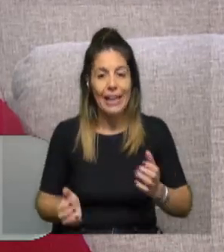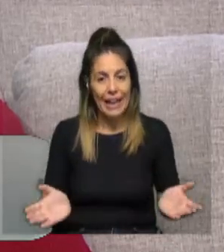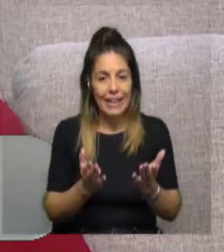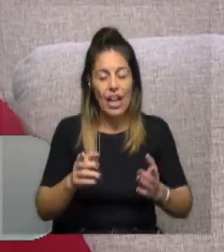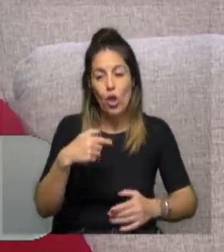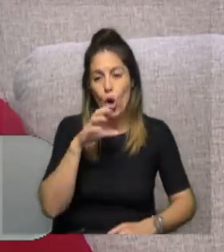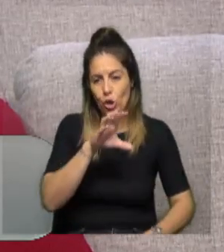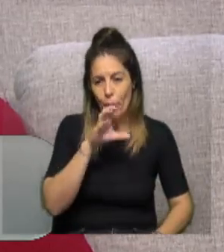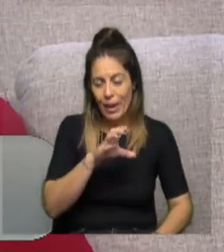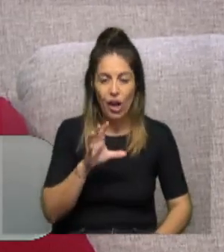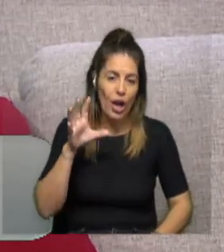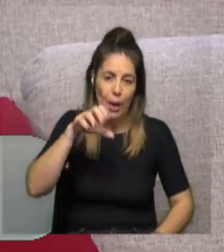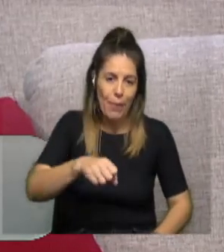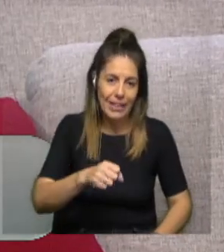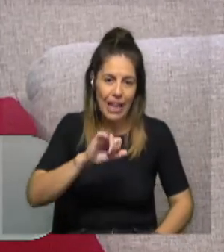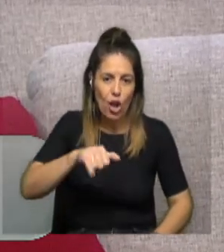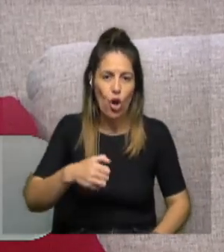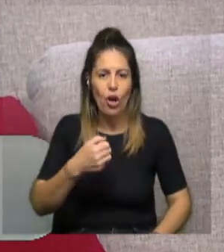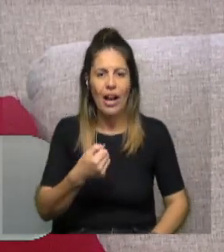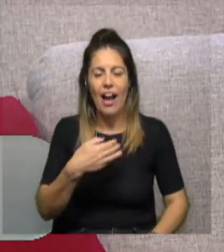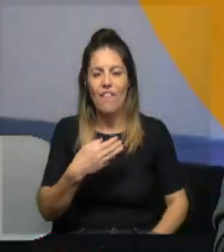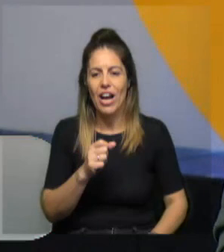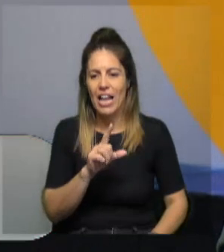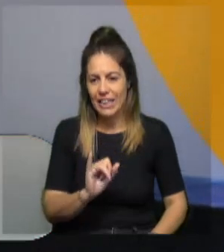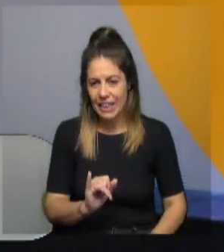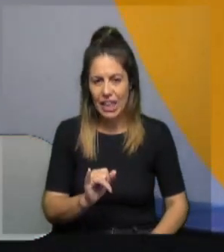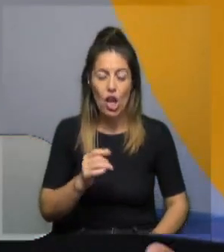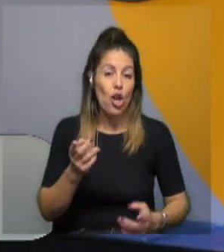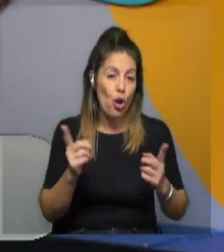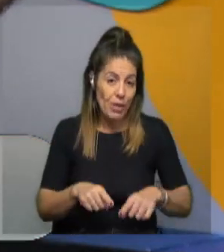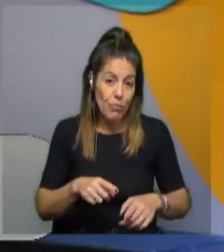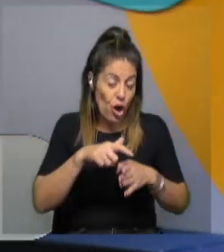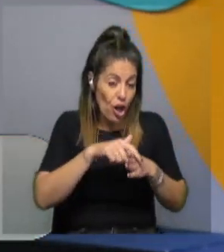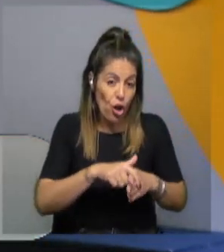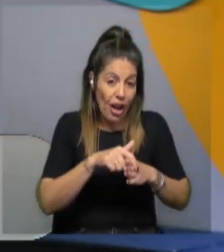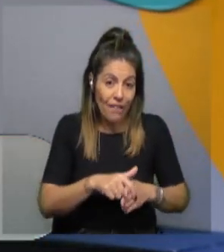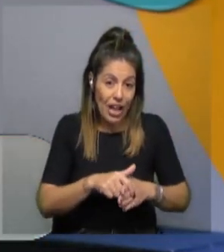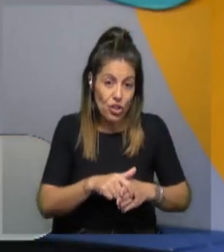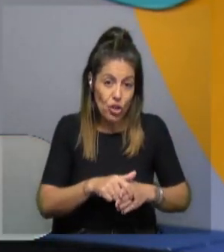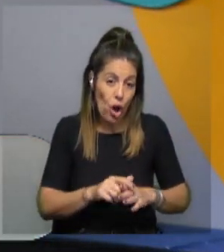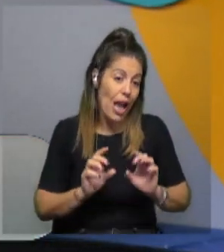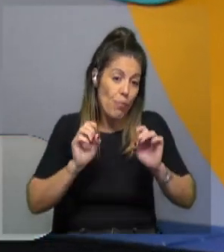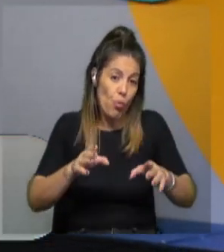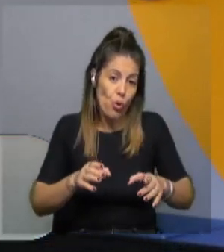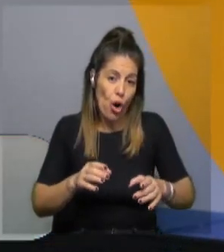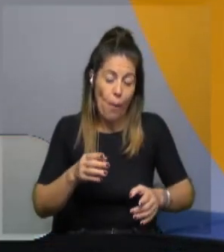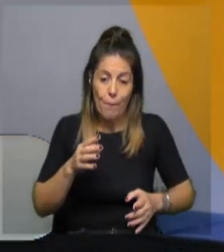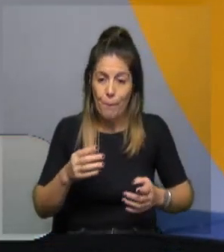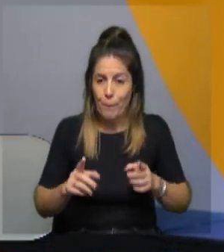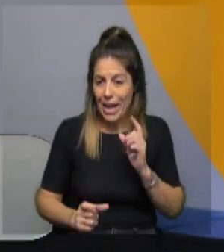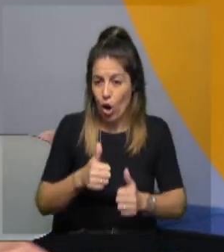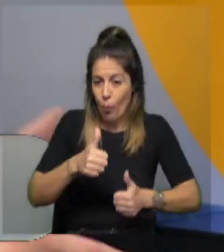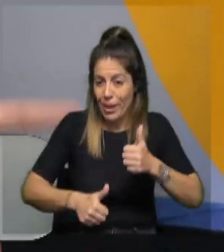que matan los jabalíes, lo mata el perro. Lo mismo que los jabalí. Caballos, la raza pura. Sí, para o sea, correr es hereditario y